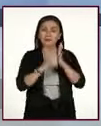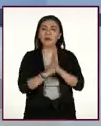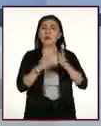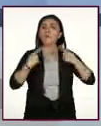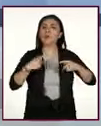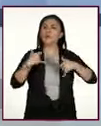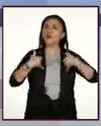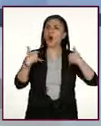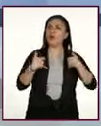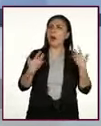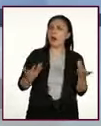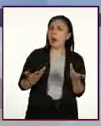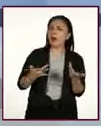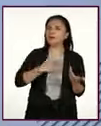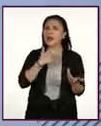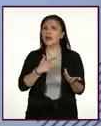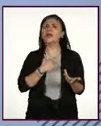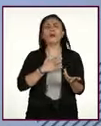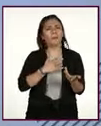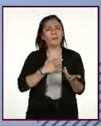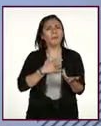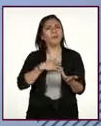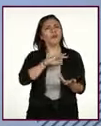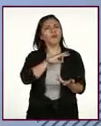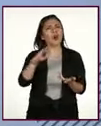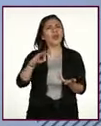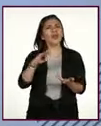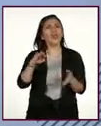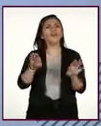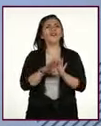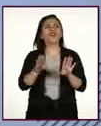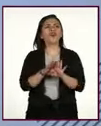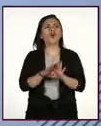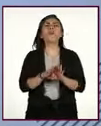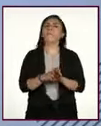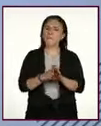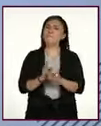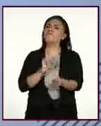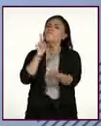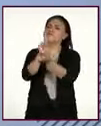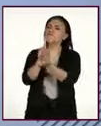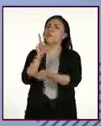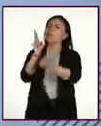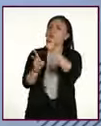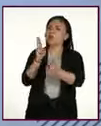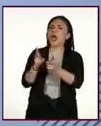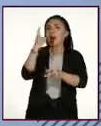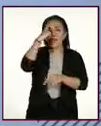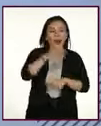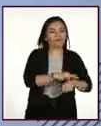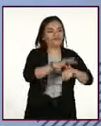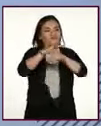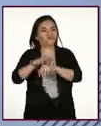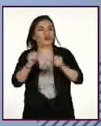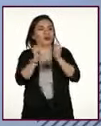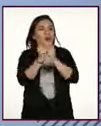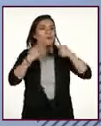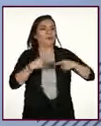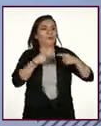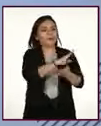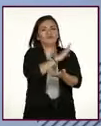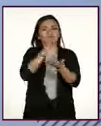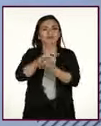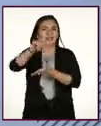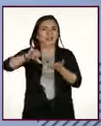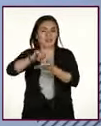personas jóvenes tengan... pues esta charla y puedan canalizar a las personas a nuestros centros